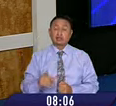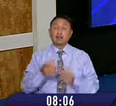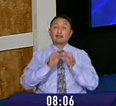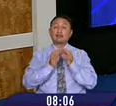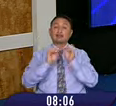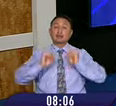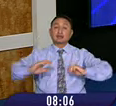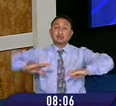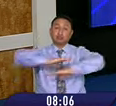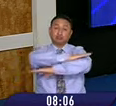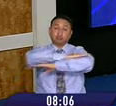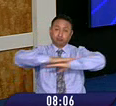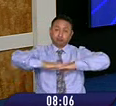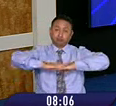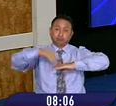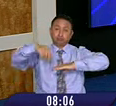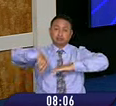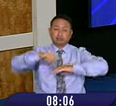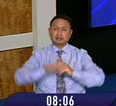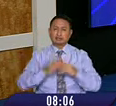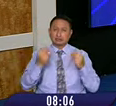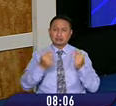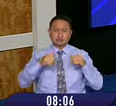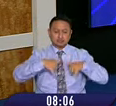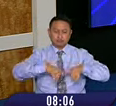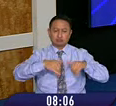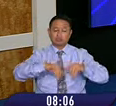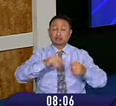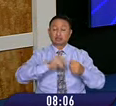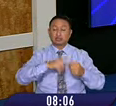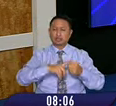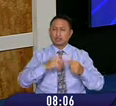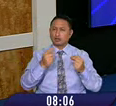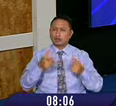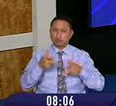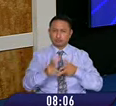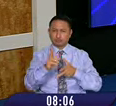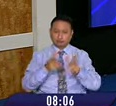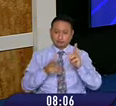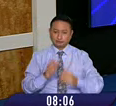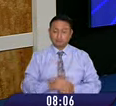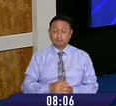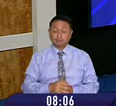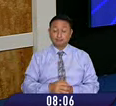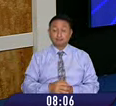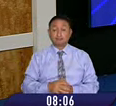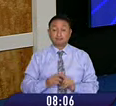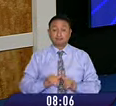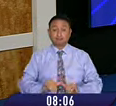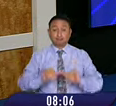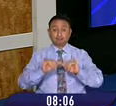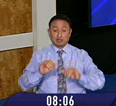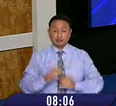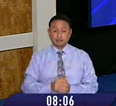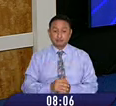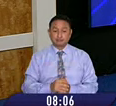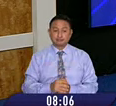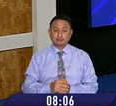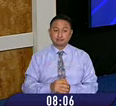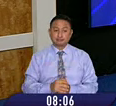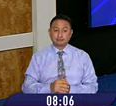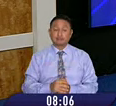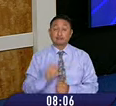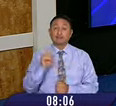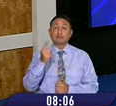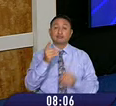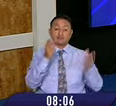pavimentación, repavimentación y darle vialidad adecuada a nuestra ciudad. Eso hay que continuarlo. Concluyó la rehabilitación del